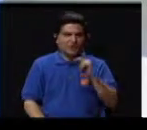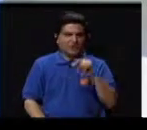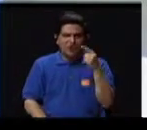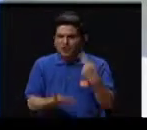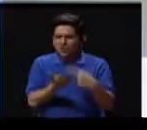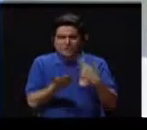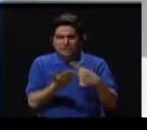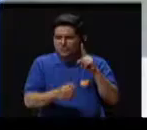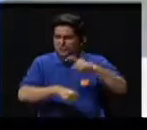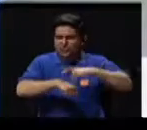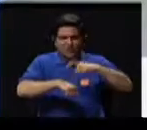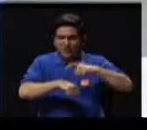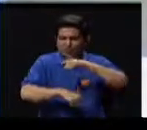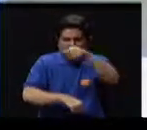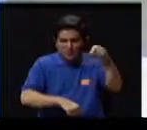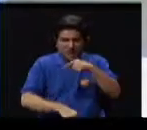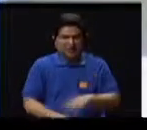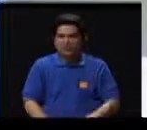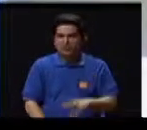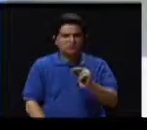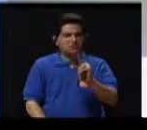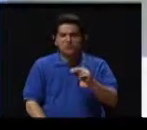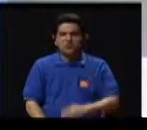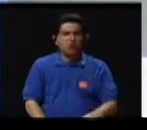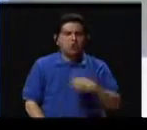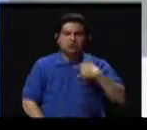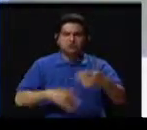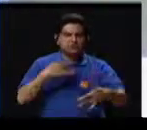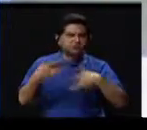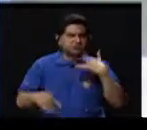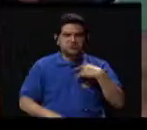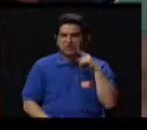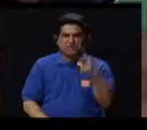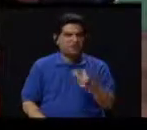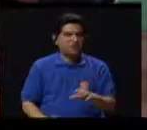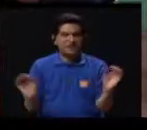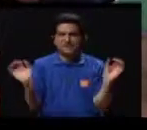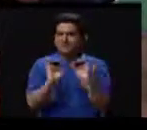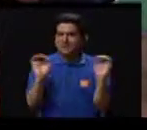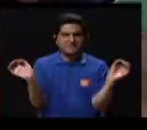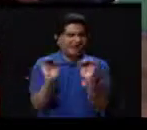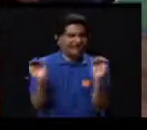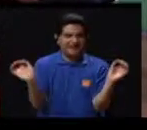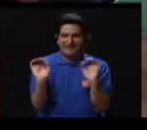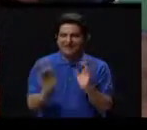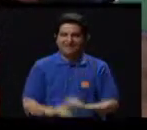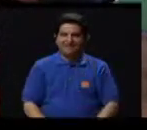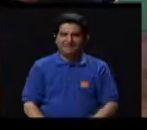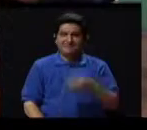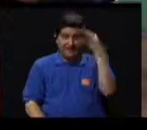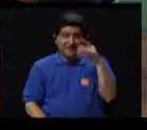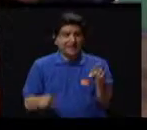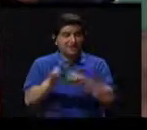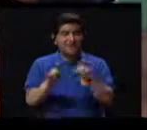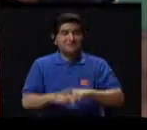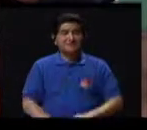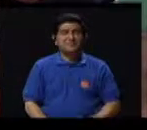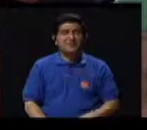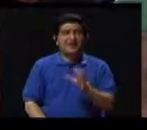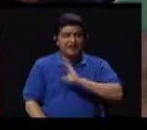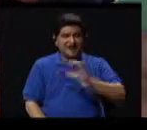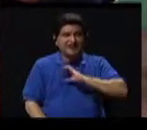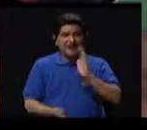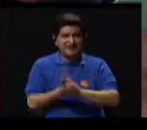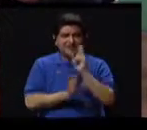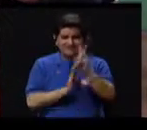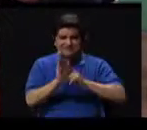se pelearon entre ustedes en algún momento? No, en realidad yo siento que con esto no hubo para nada, porque yo creo que también por la misma